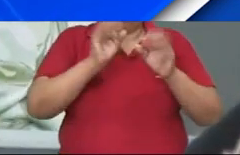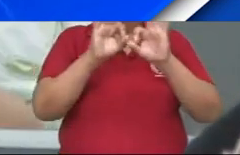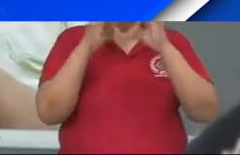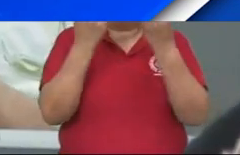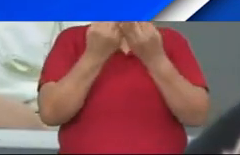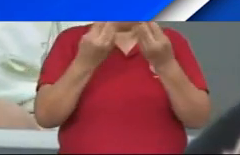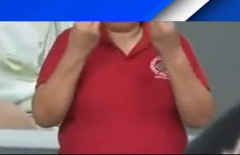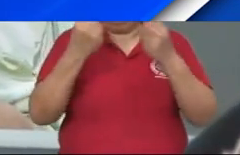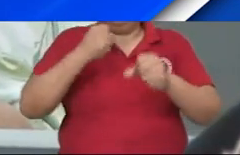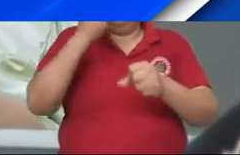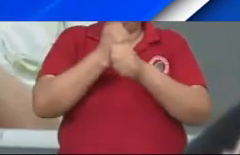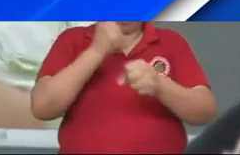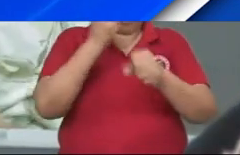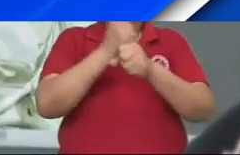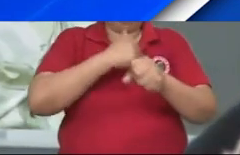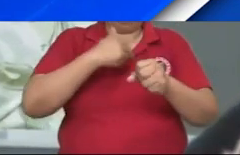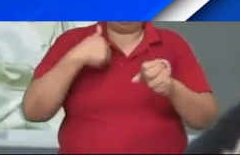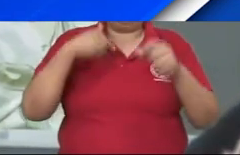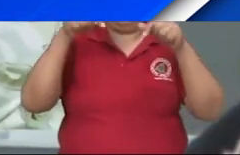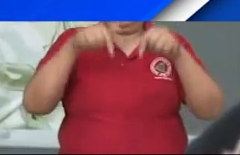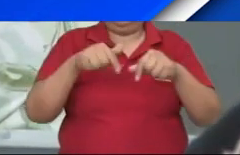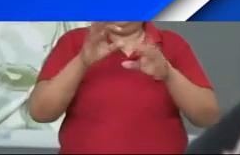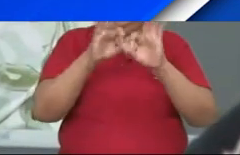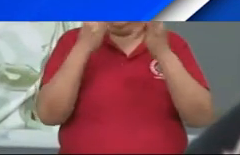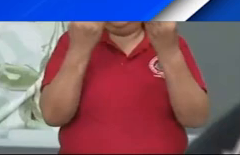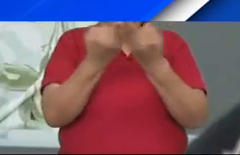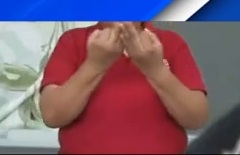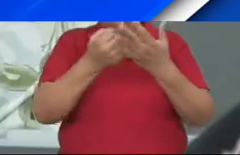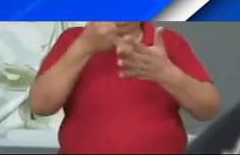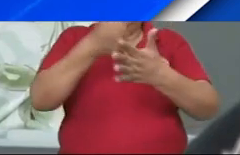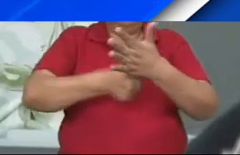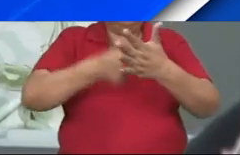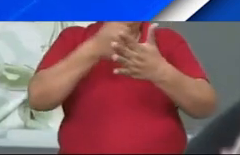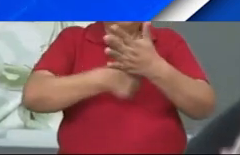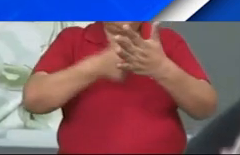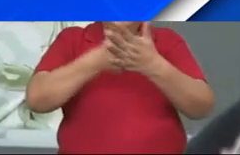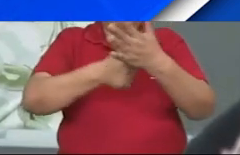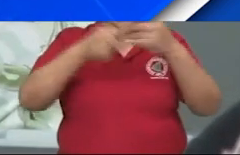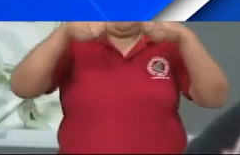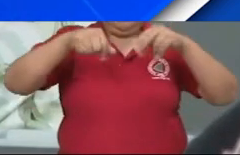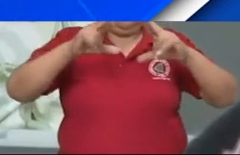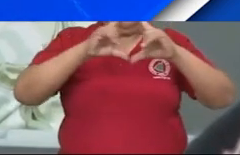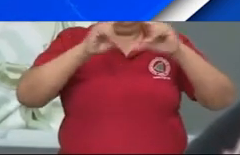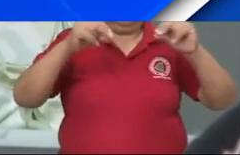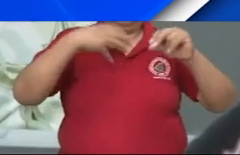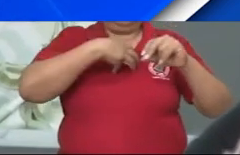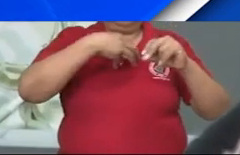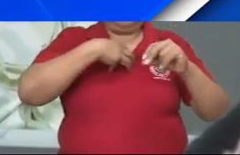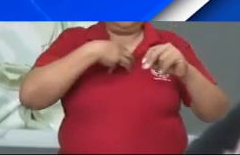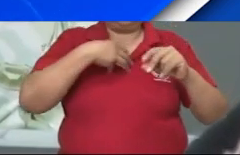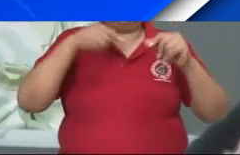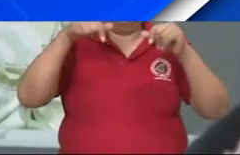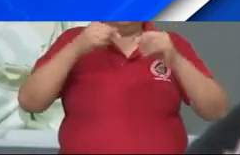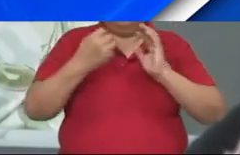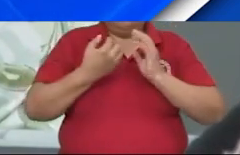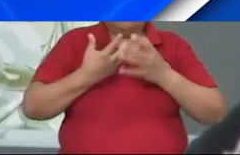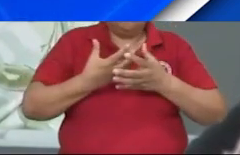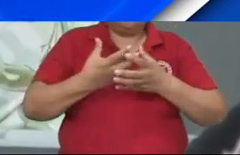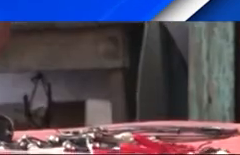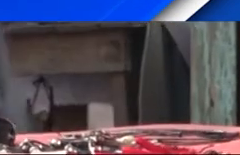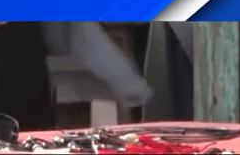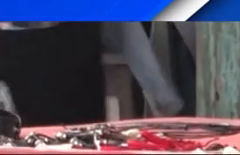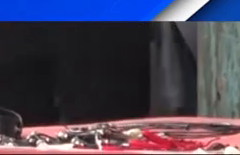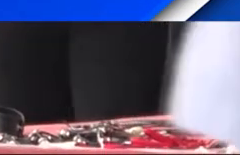familias trabajadoras, familias luchadoras de nuestra Nicaragua que caminan por